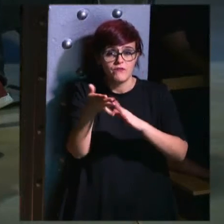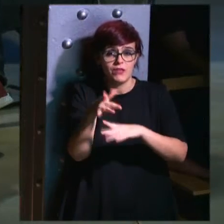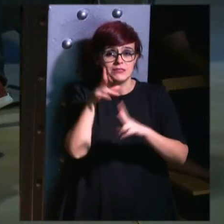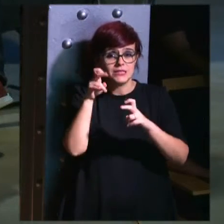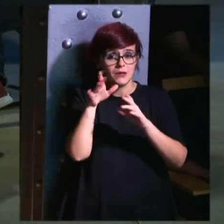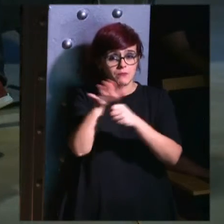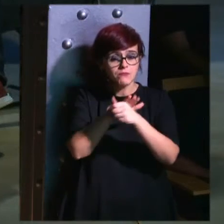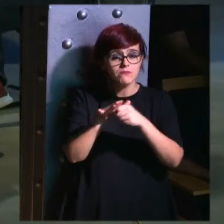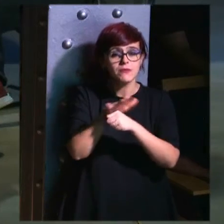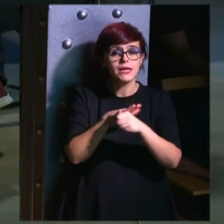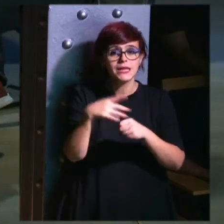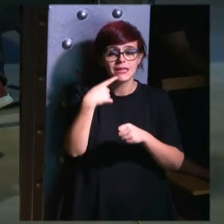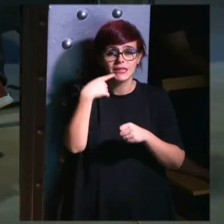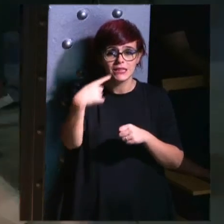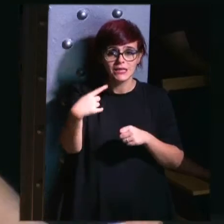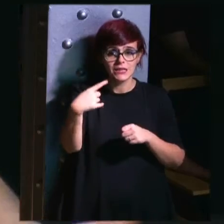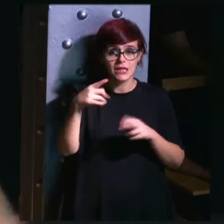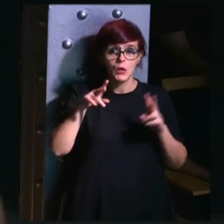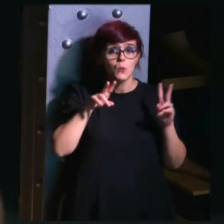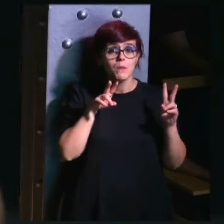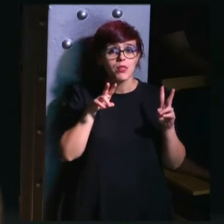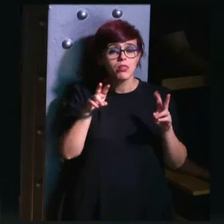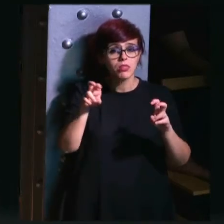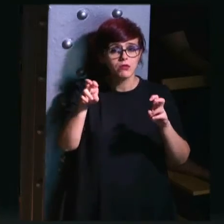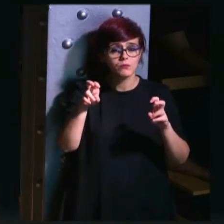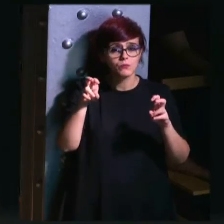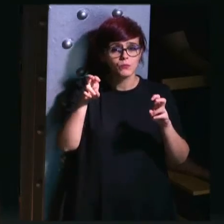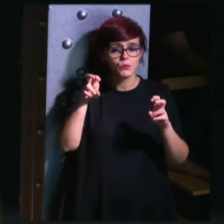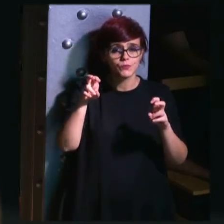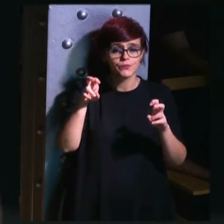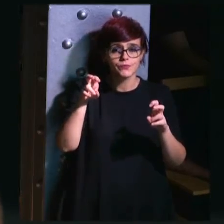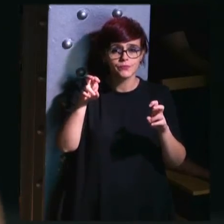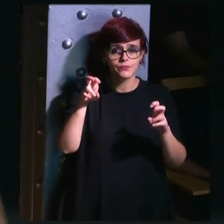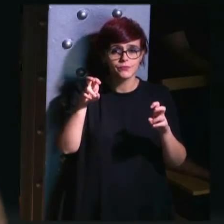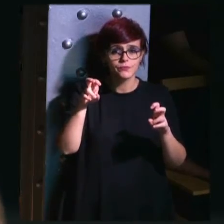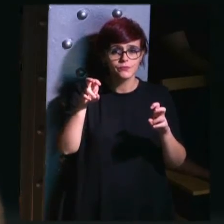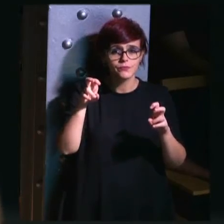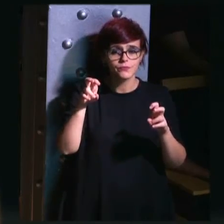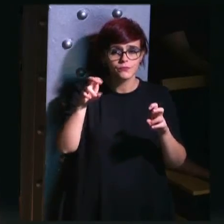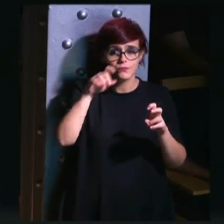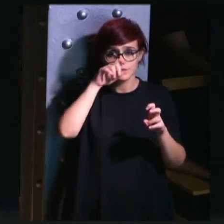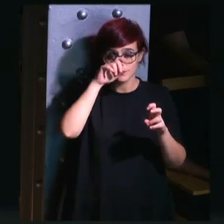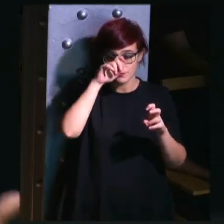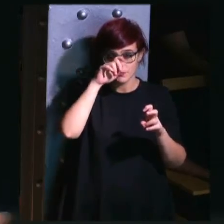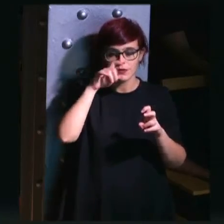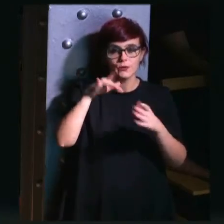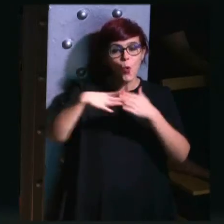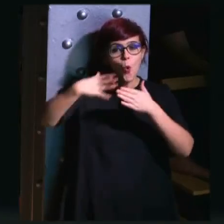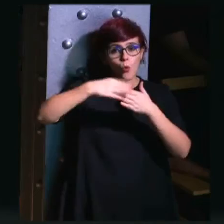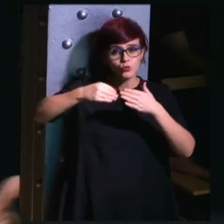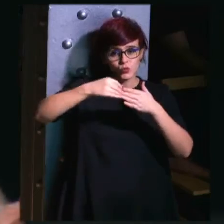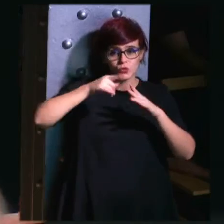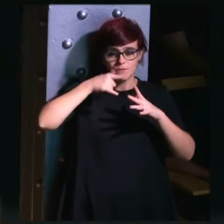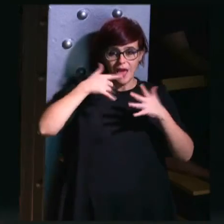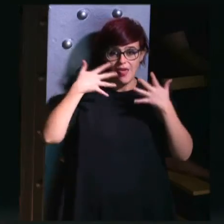respecto es que en un principio vamos a tener pues muchos más usuarios, los 10